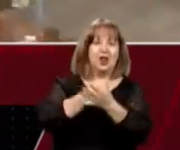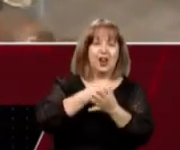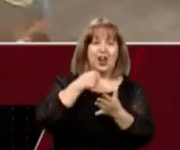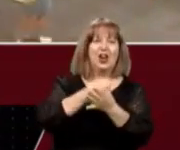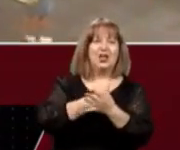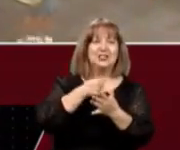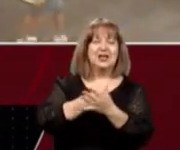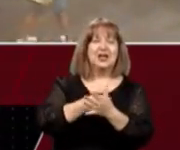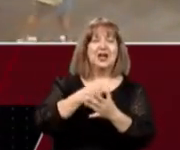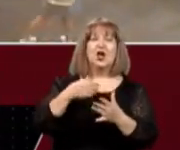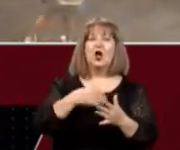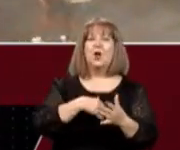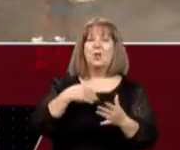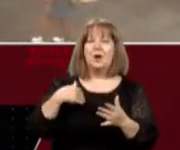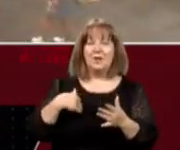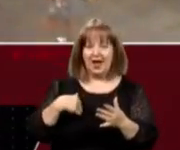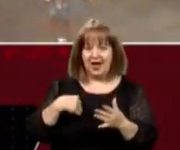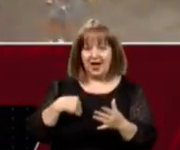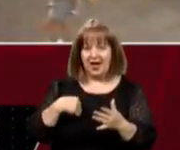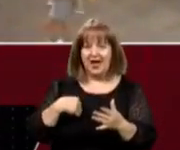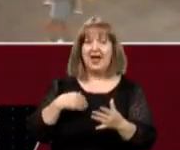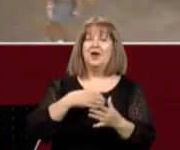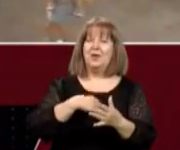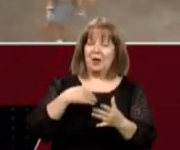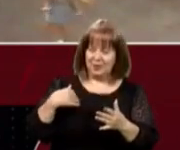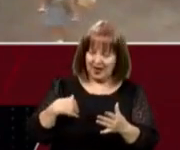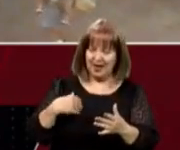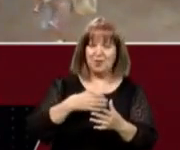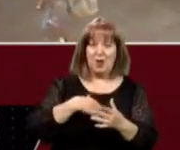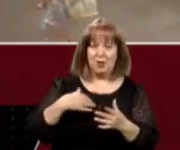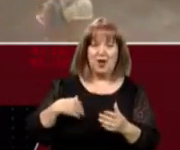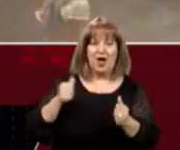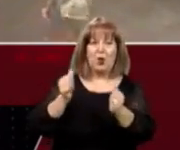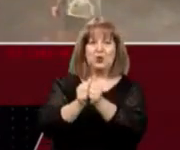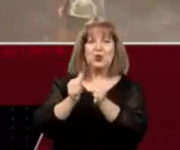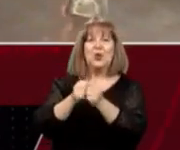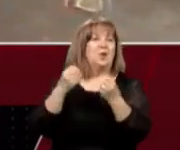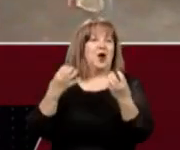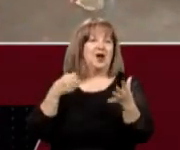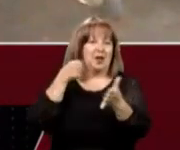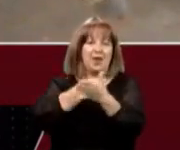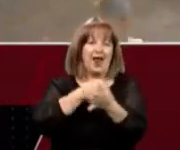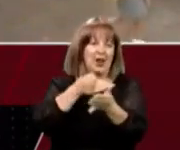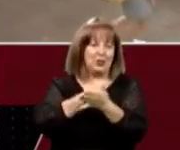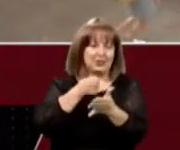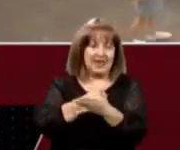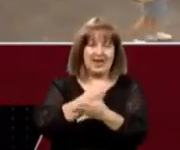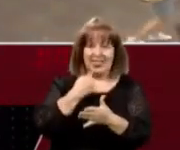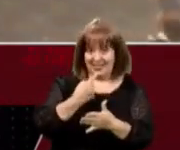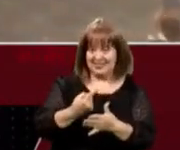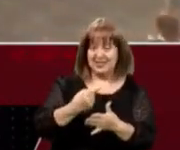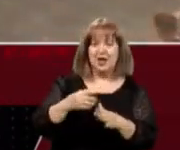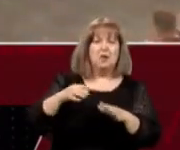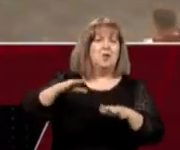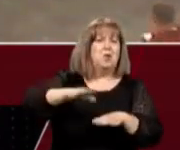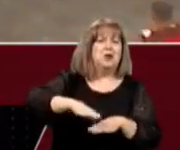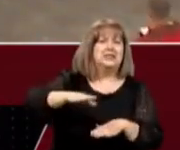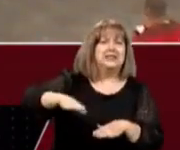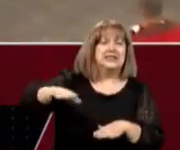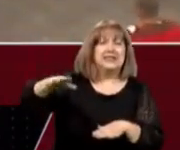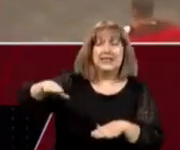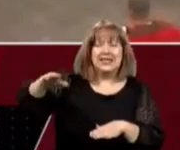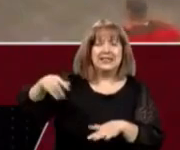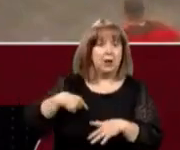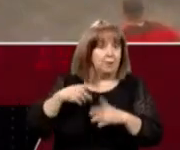quién es. ¿Vos con quién viniste? ¿Con tu mamá? No, con mi mamá. Bueno, nada, estamos hablando de esto, ¿no? Las chicas muy pequeñas se hablan en